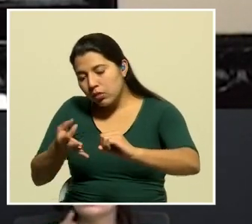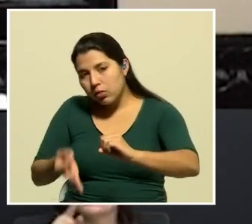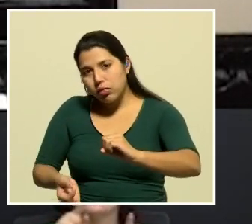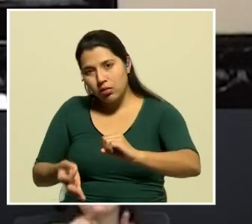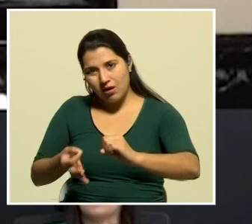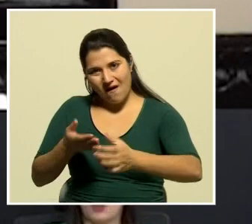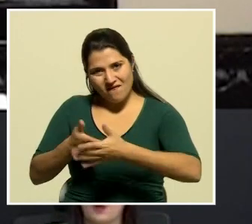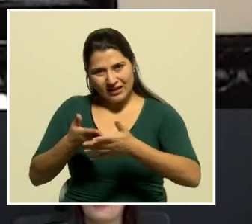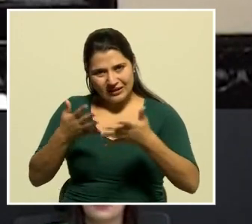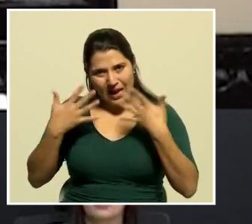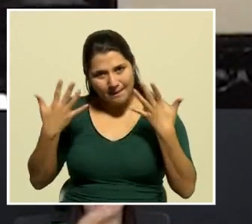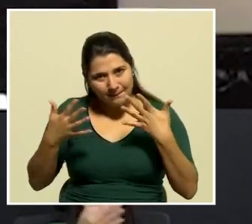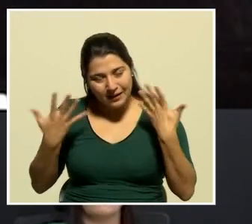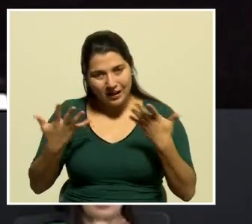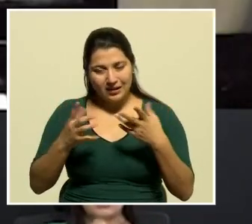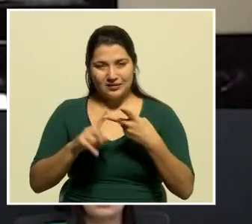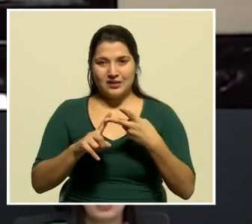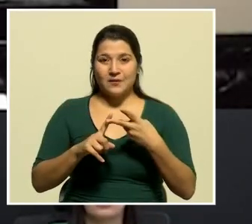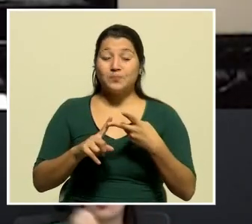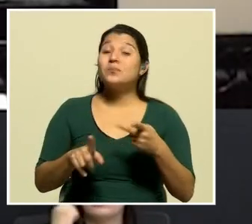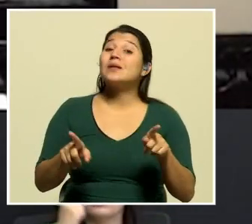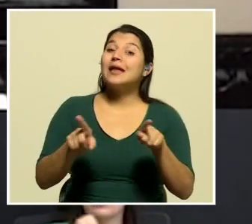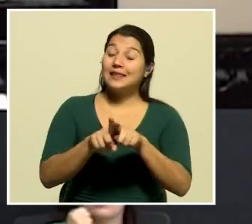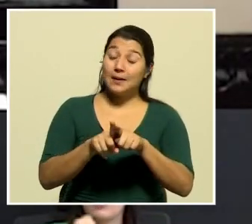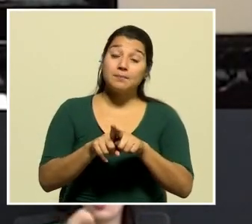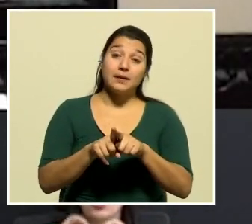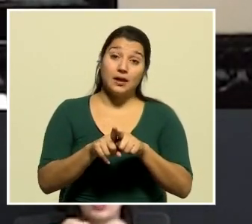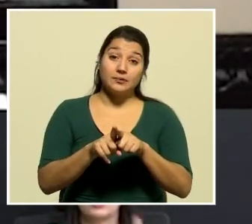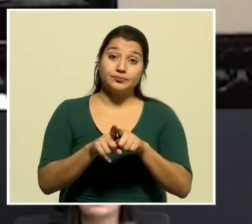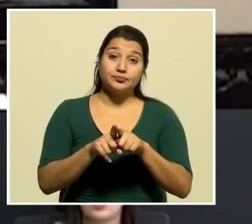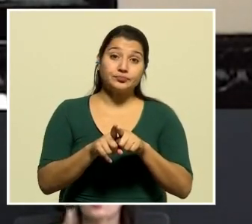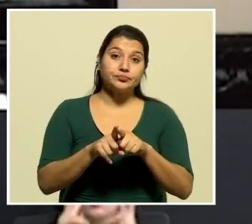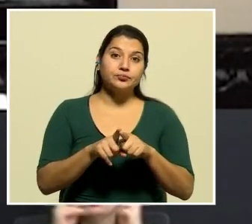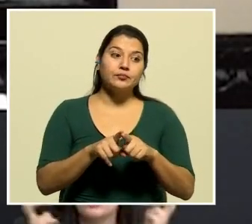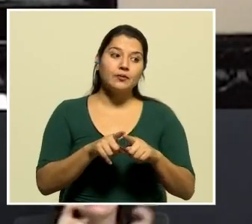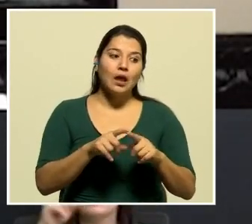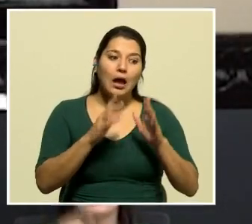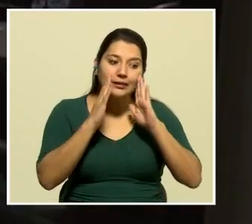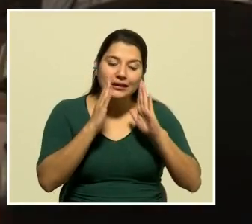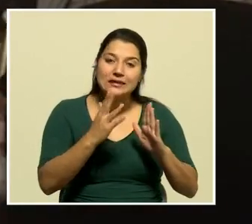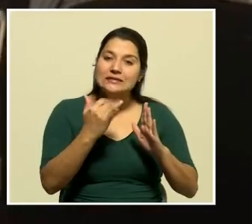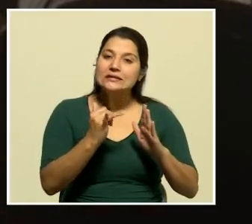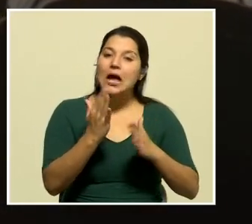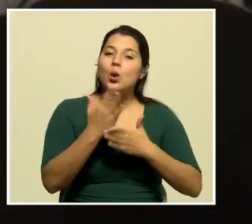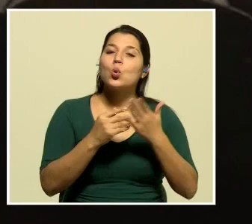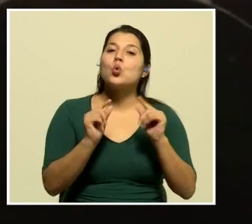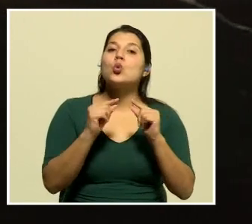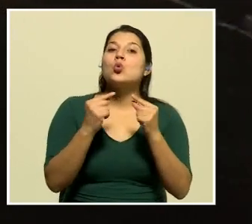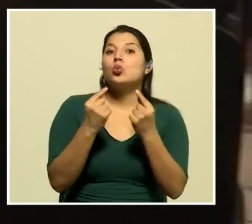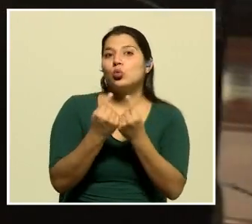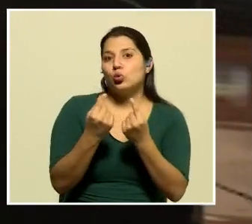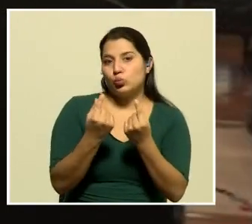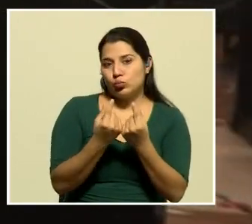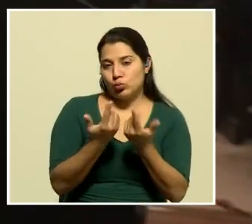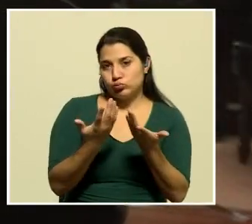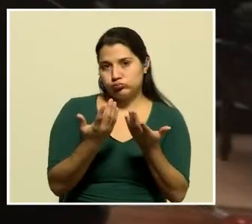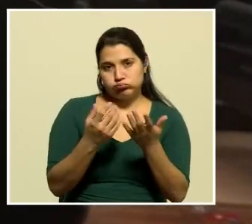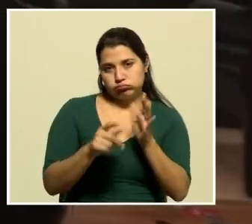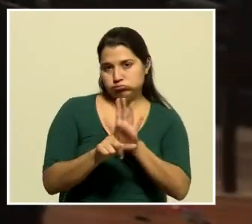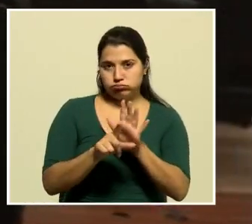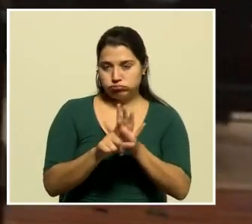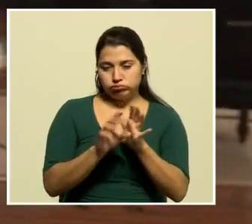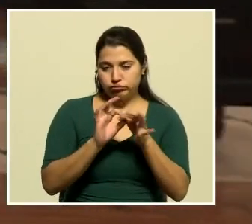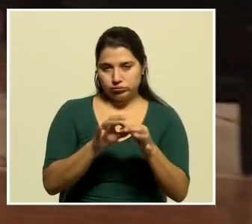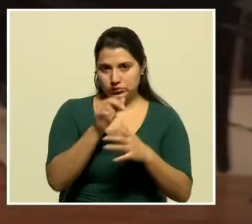también está financiando el crimen organizado, que es un tema que nos debe llamar a cuentas. El proyecto contó con el apoyo unánime